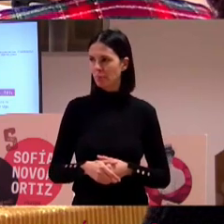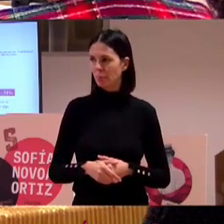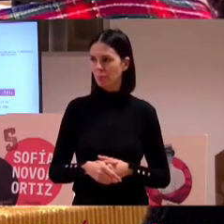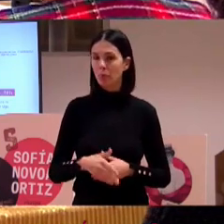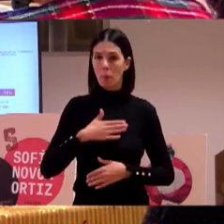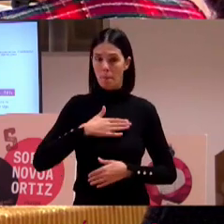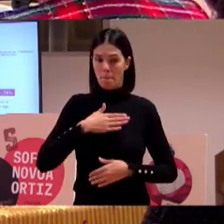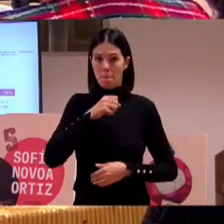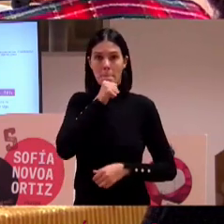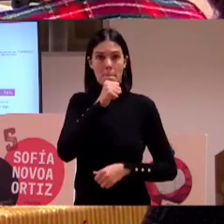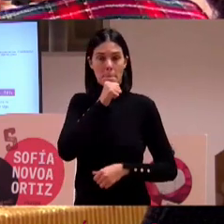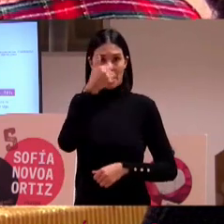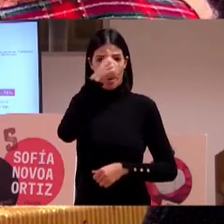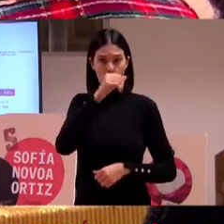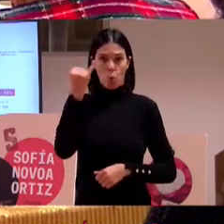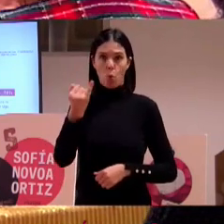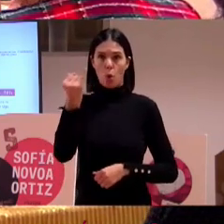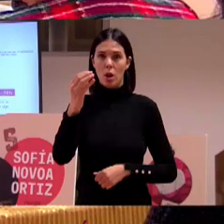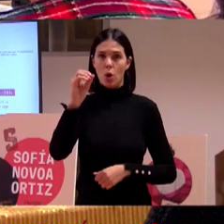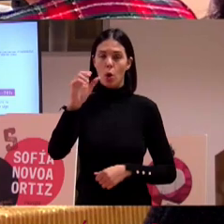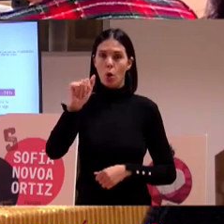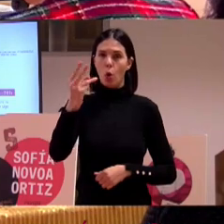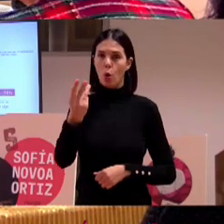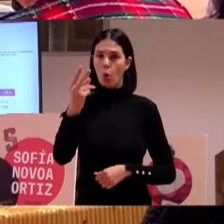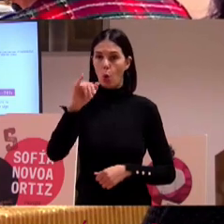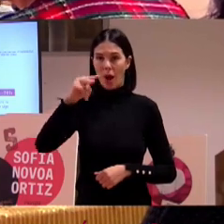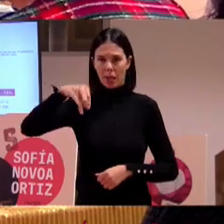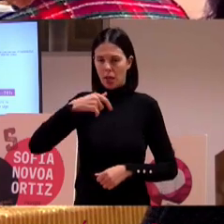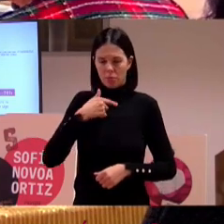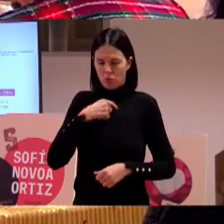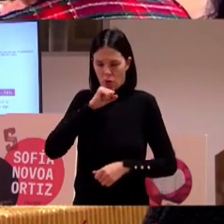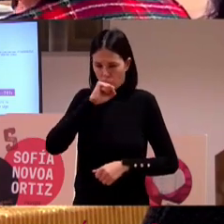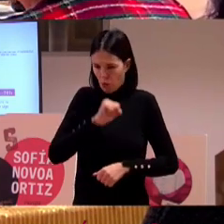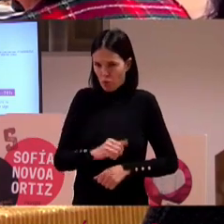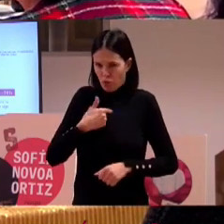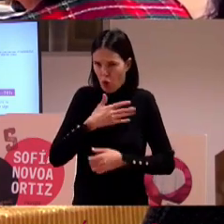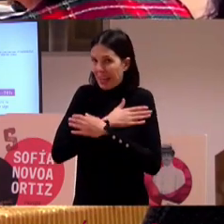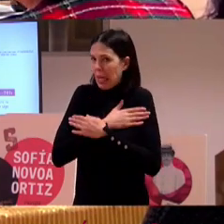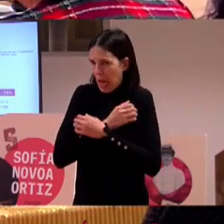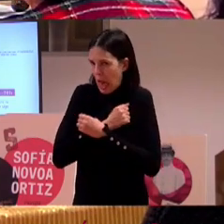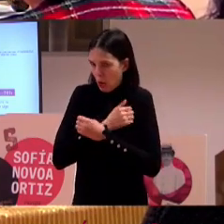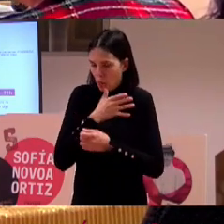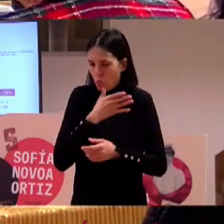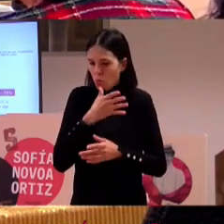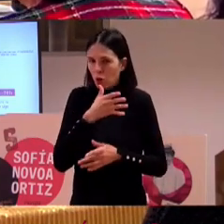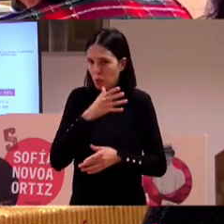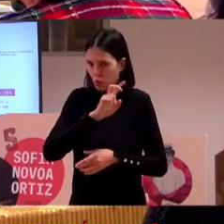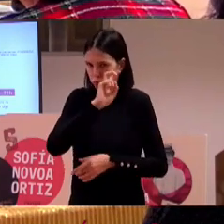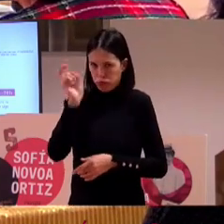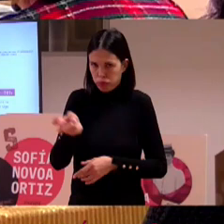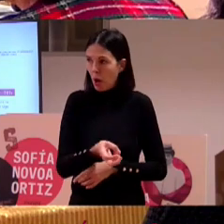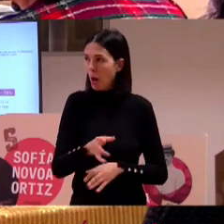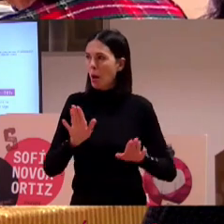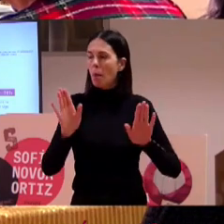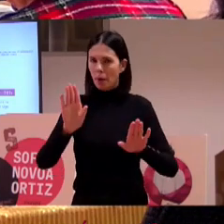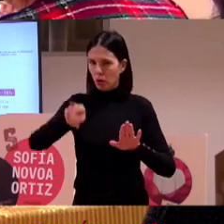mi abuelo Joaquín Novoa Barros, al que yo admiro por muchas razones, era por otro lado